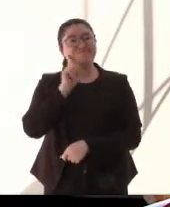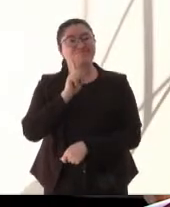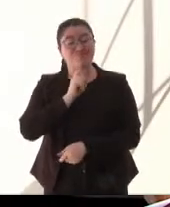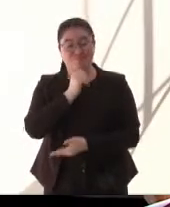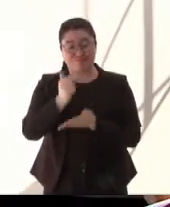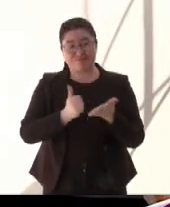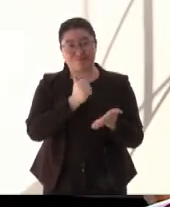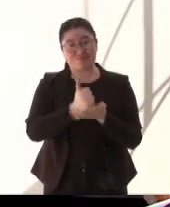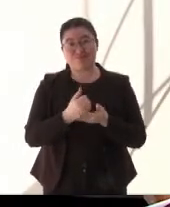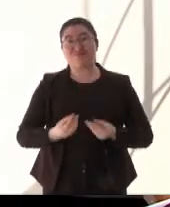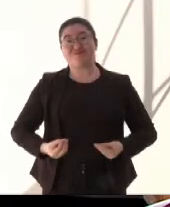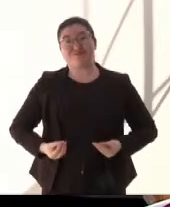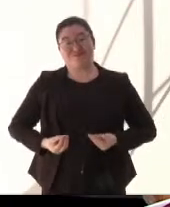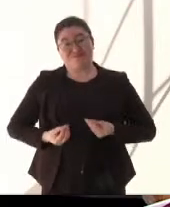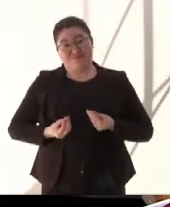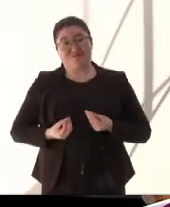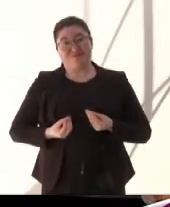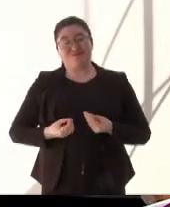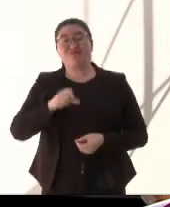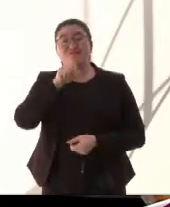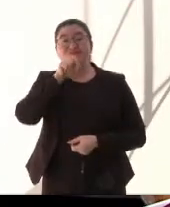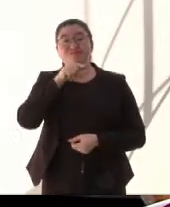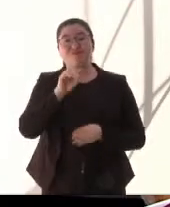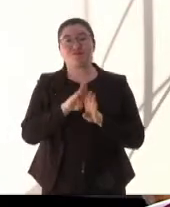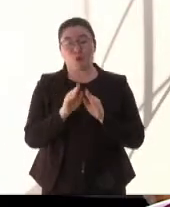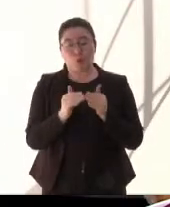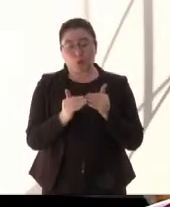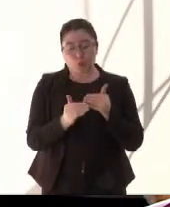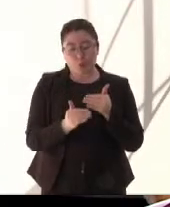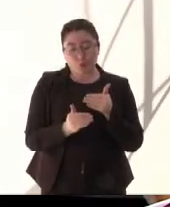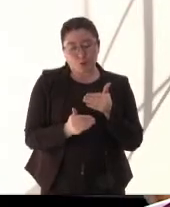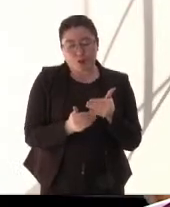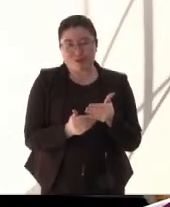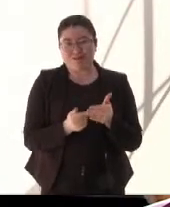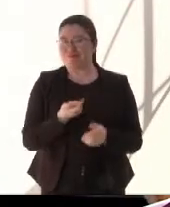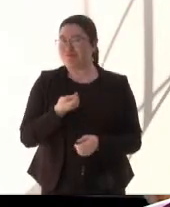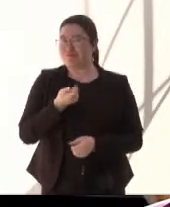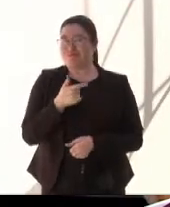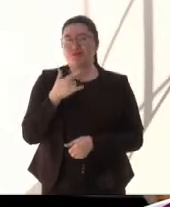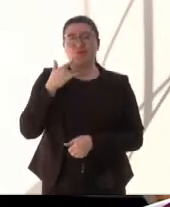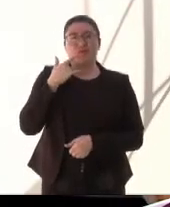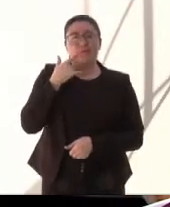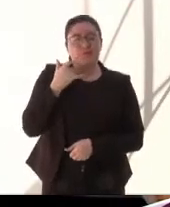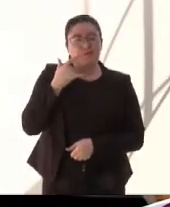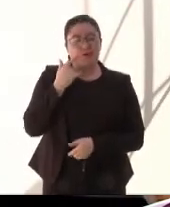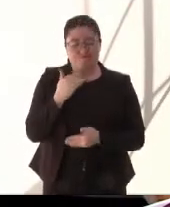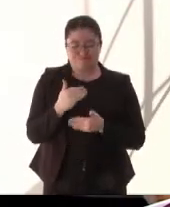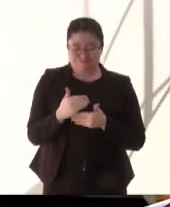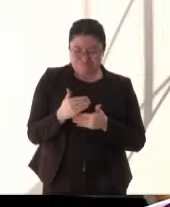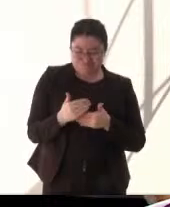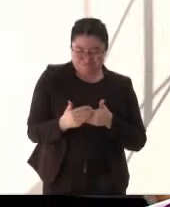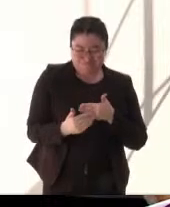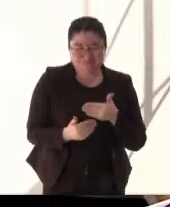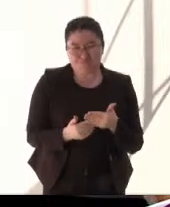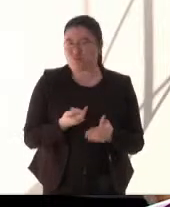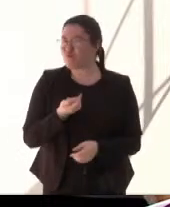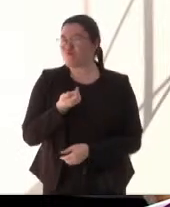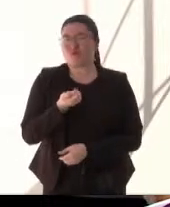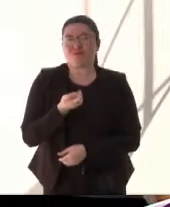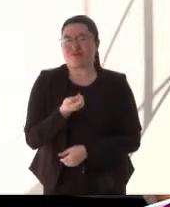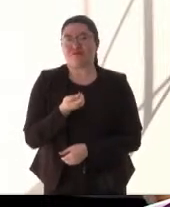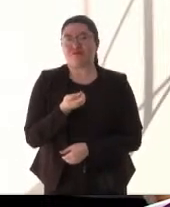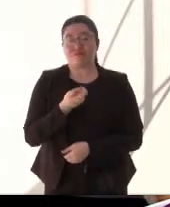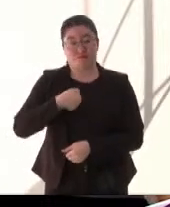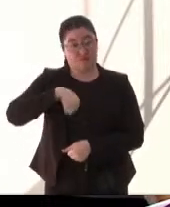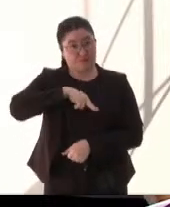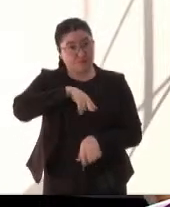un esfuerzo, un pasito más del gran esfuerzo que estamos haciendo como ente público,